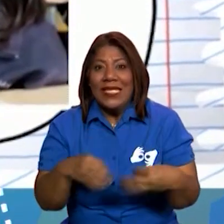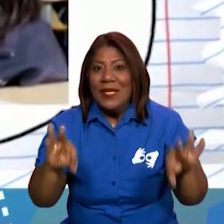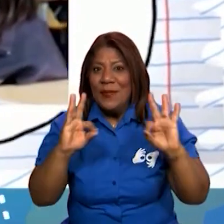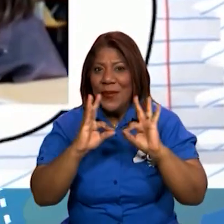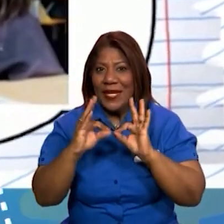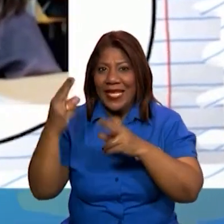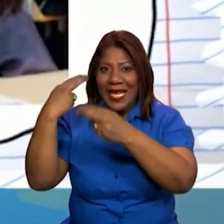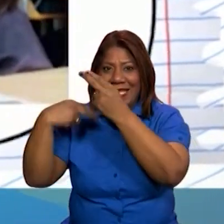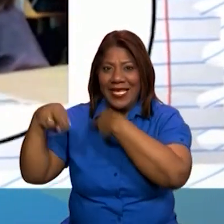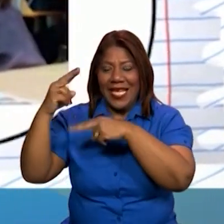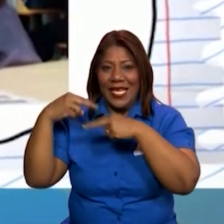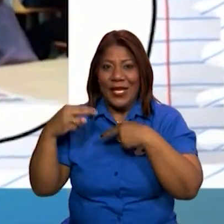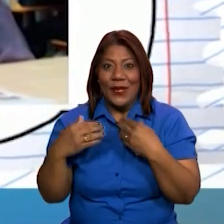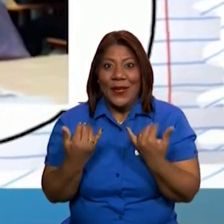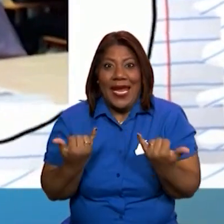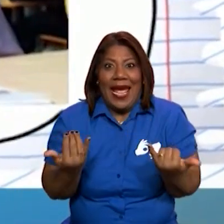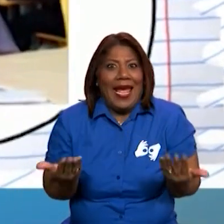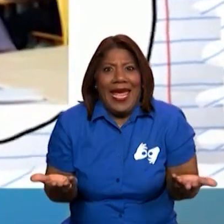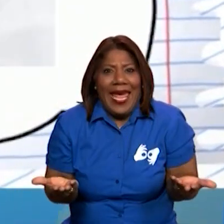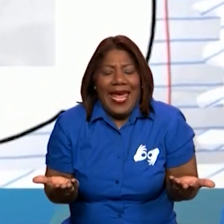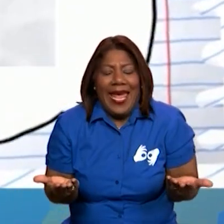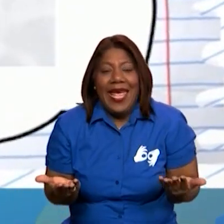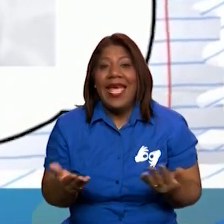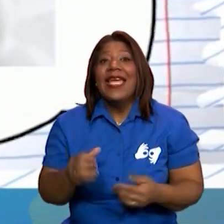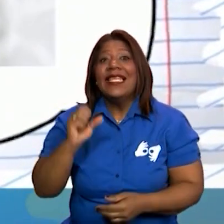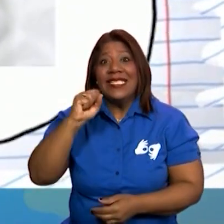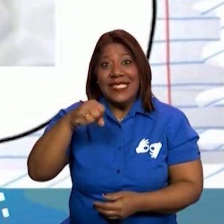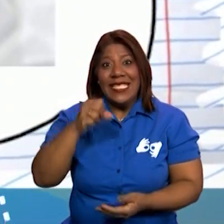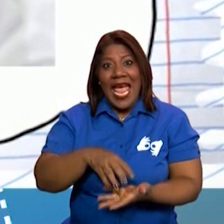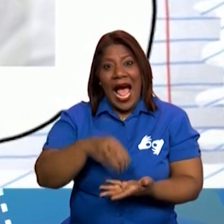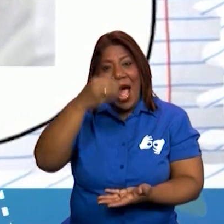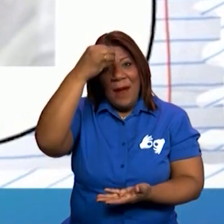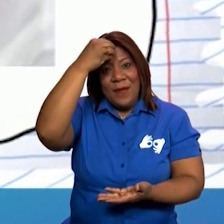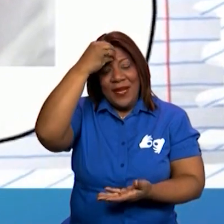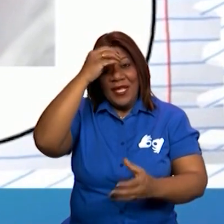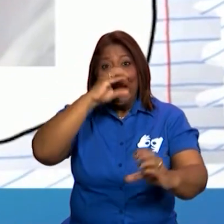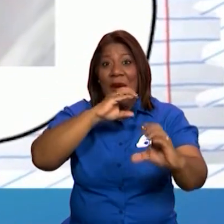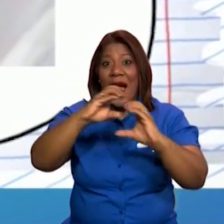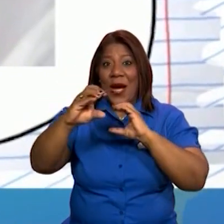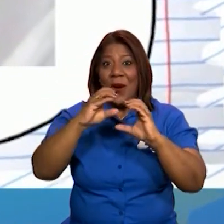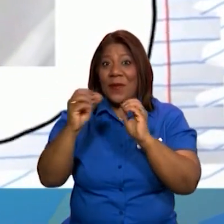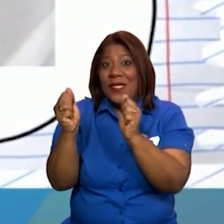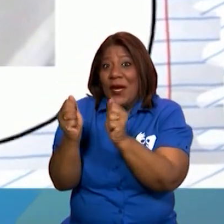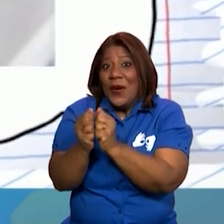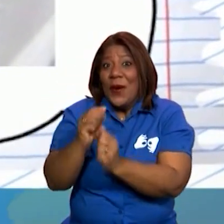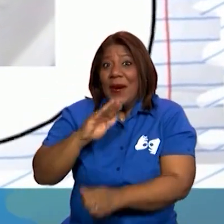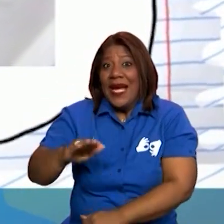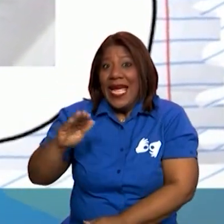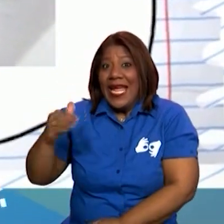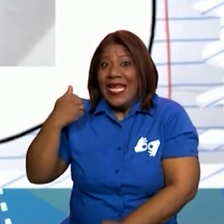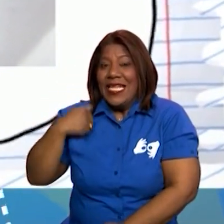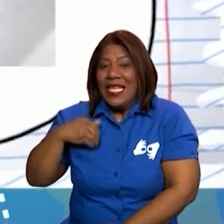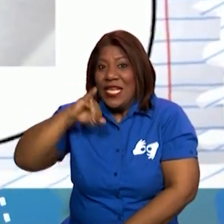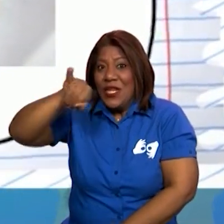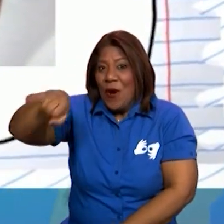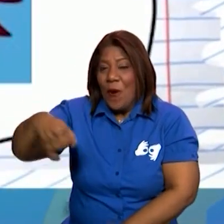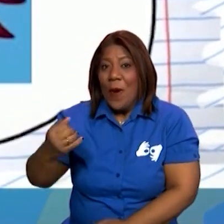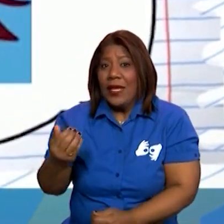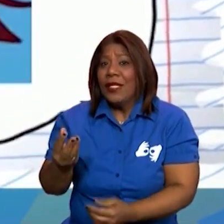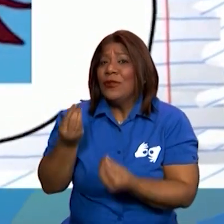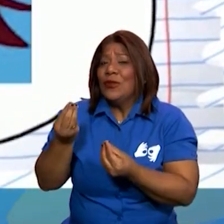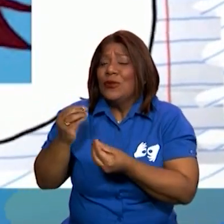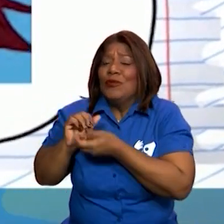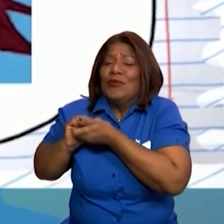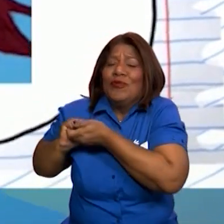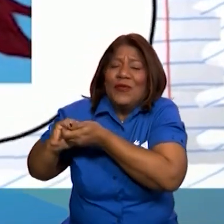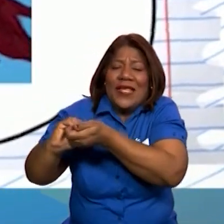historia, ¿saben qué es? Es que aprendió a comunicarse con Joaquín y se hicieron